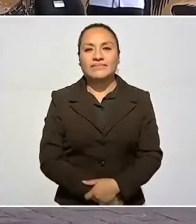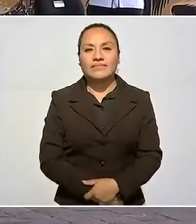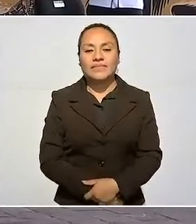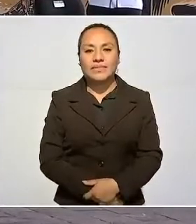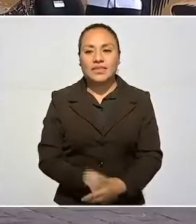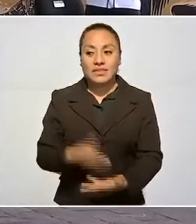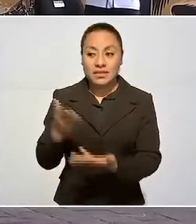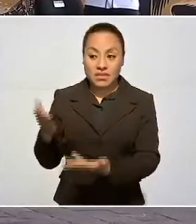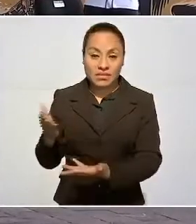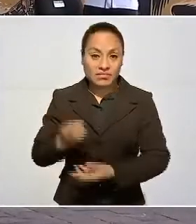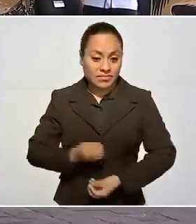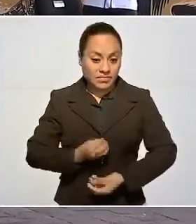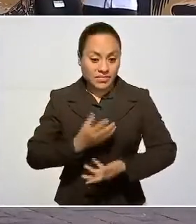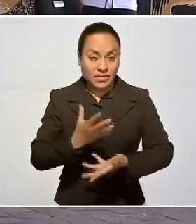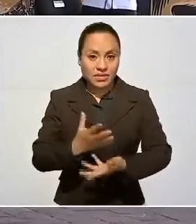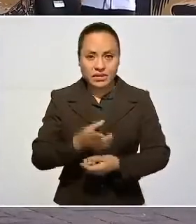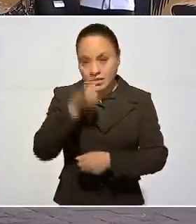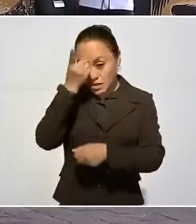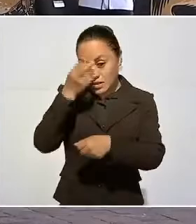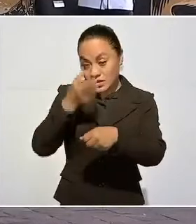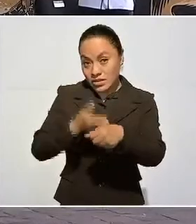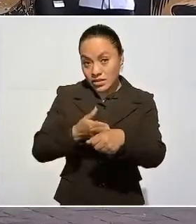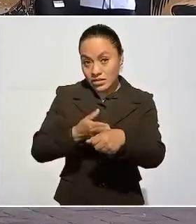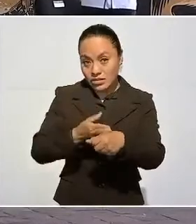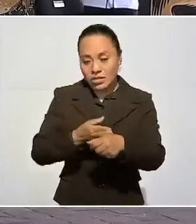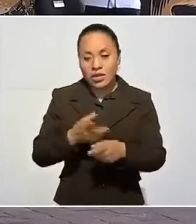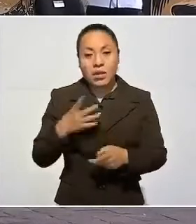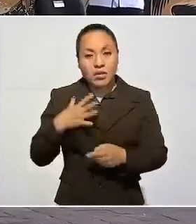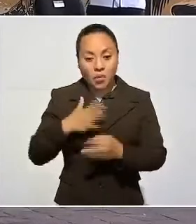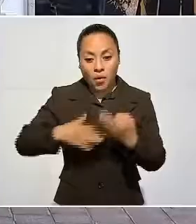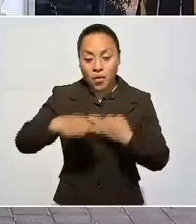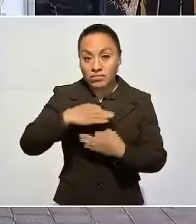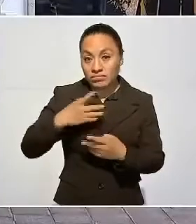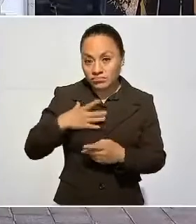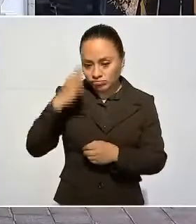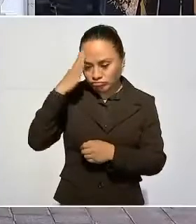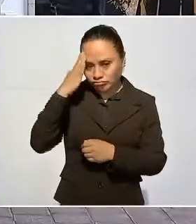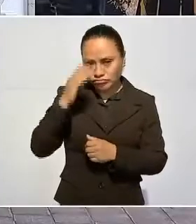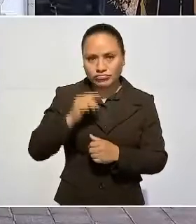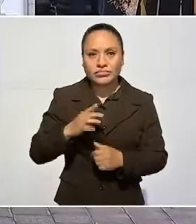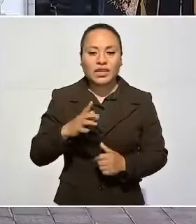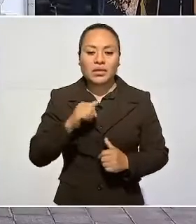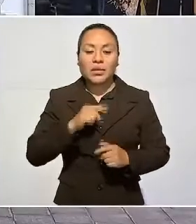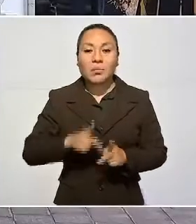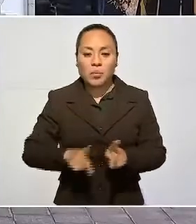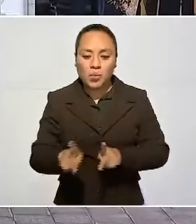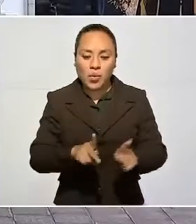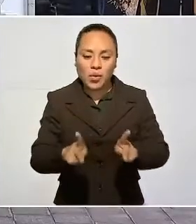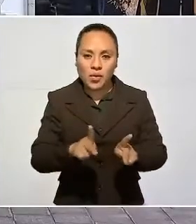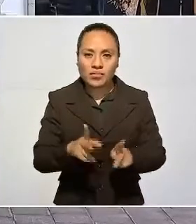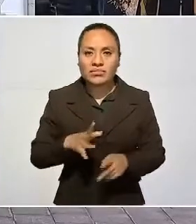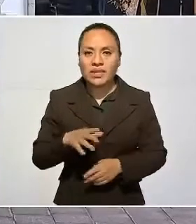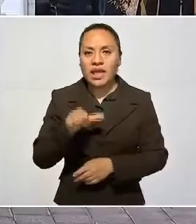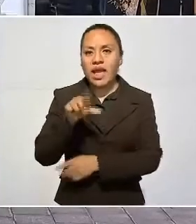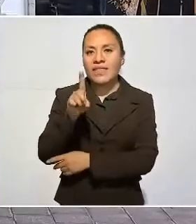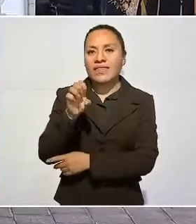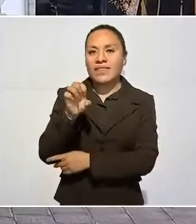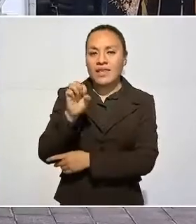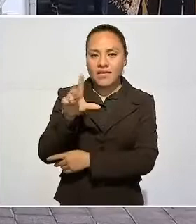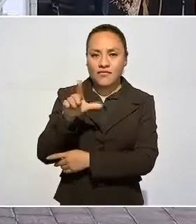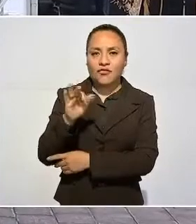Pedimos la palabra al director general del Instituto Nacional de los Pueblos Indígenas, Adelfo Regino